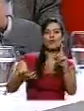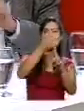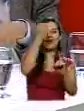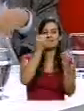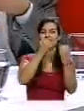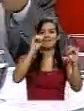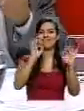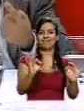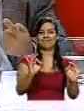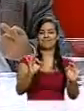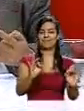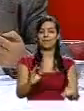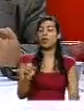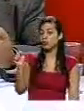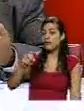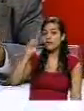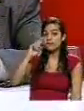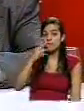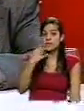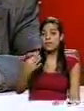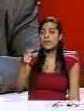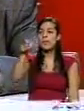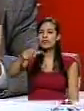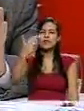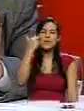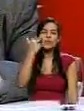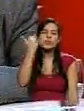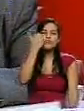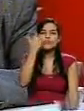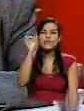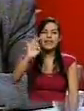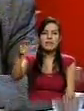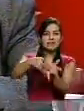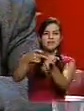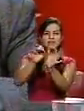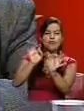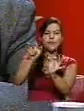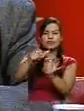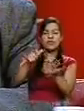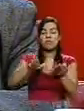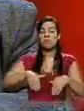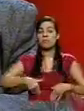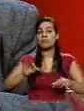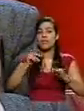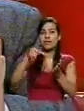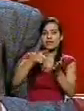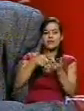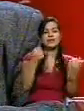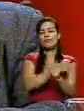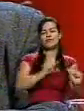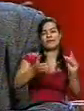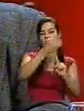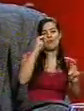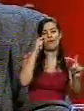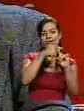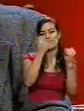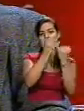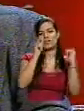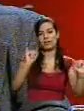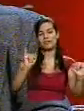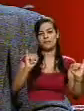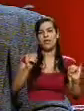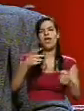actuaban, no había, porque repito, ya desde 1808, en la llamada conjuración de los mantuanos, eso fue en noviembre, finales de noviembre de